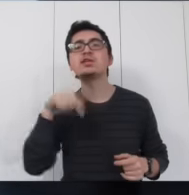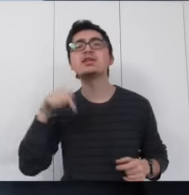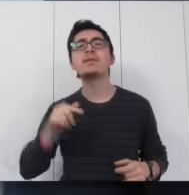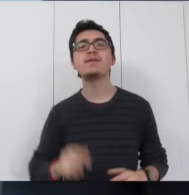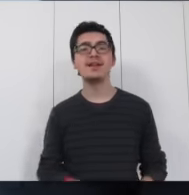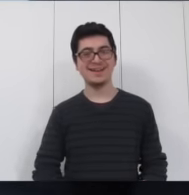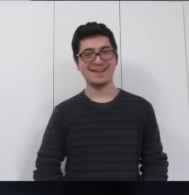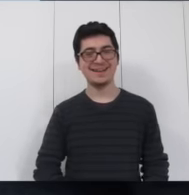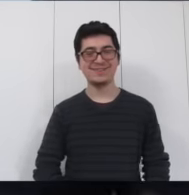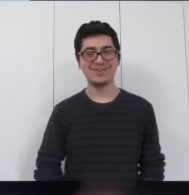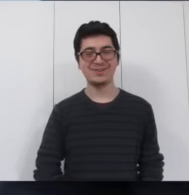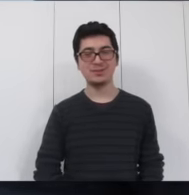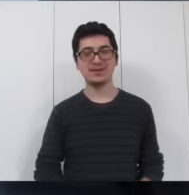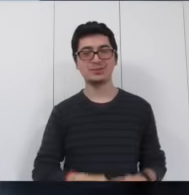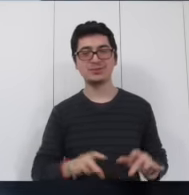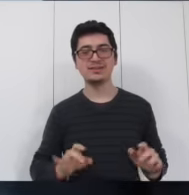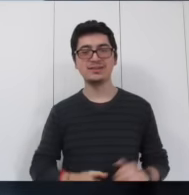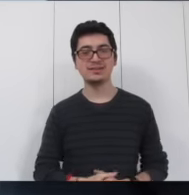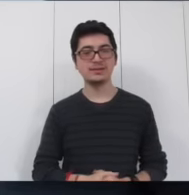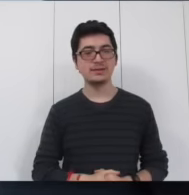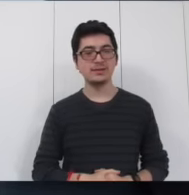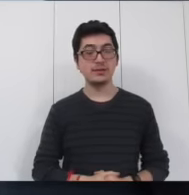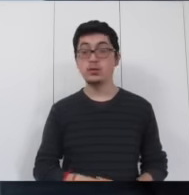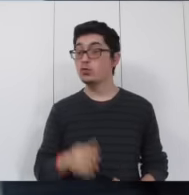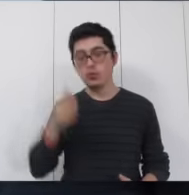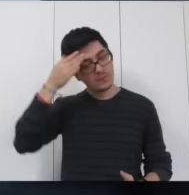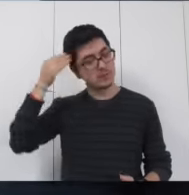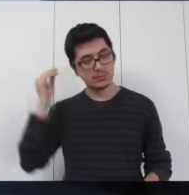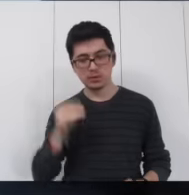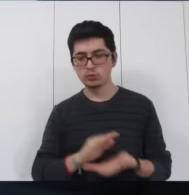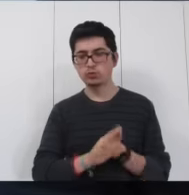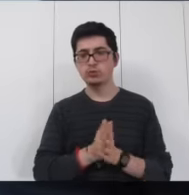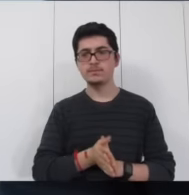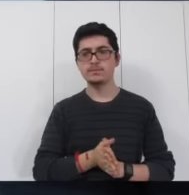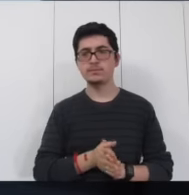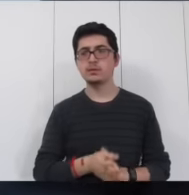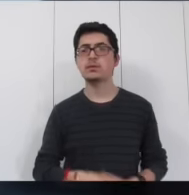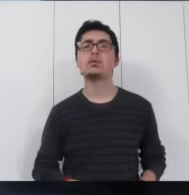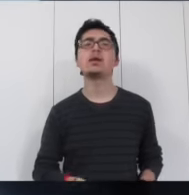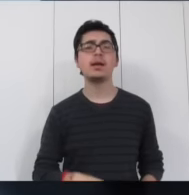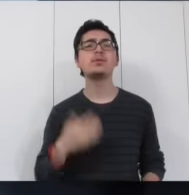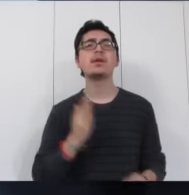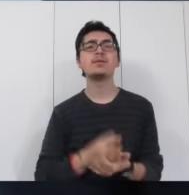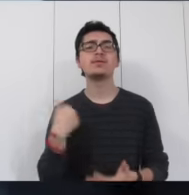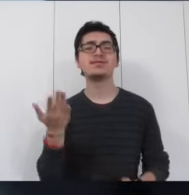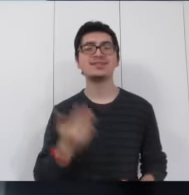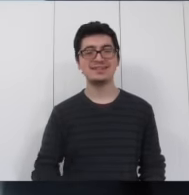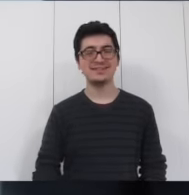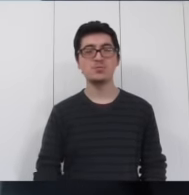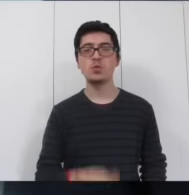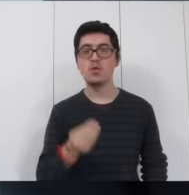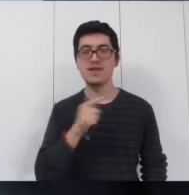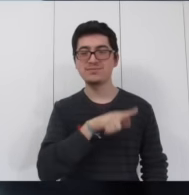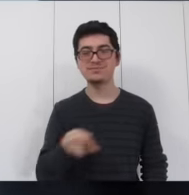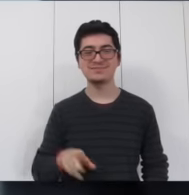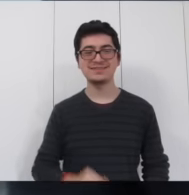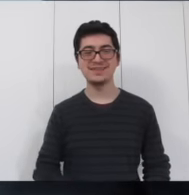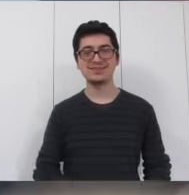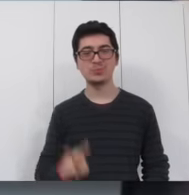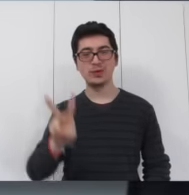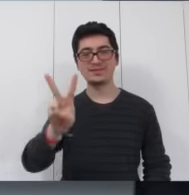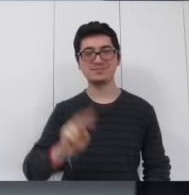duda o sugerencia me la dejan acá abajo en los comentarios. Así que no olviden seguirme en todas mis redes sociales y yo los espero hasta el próximo capítulo. Que estén muy muy